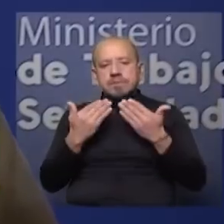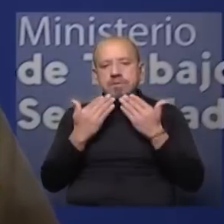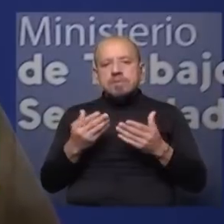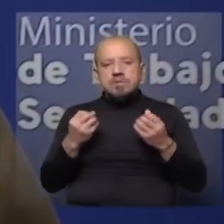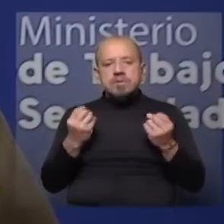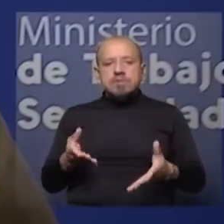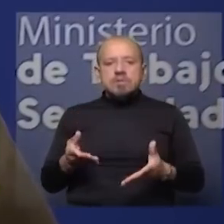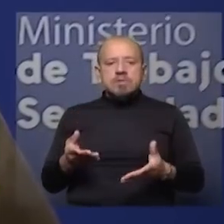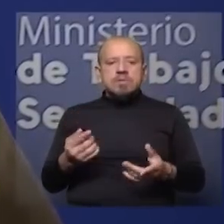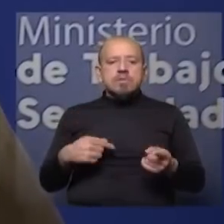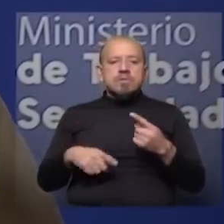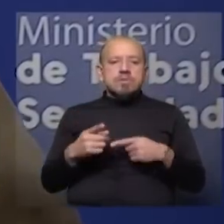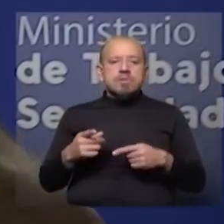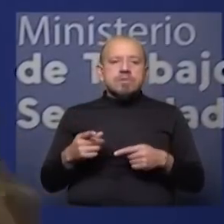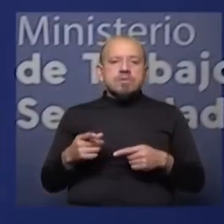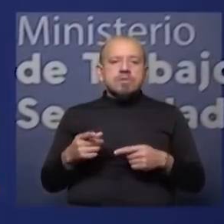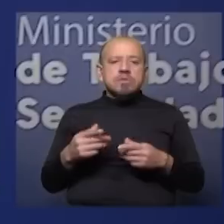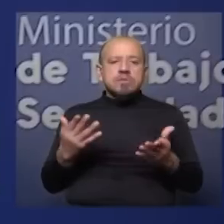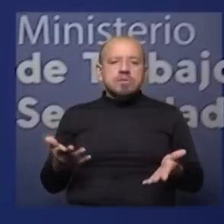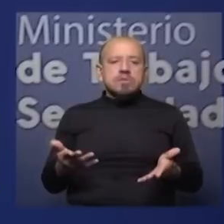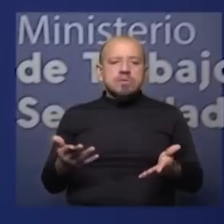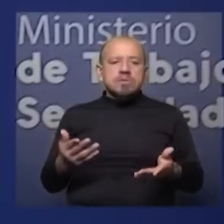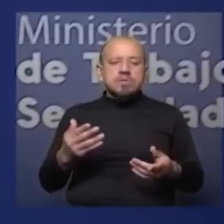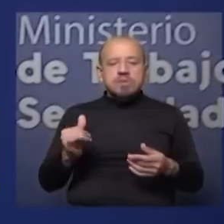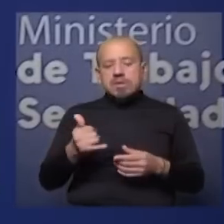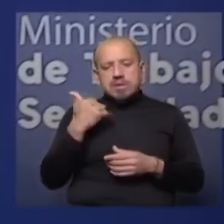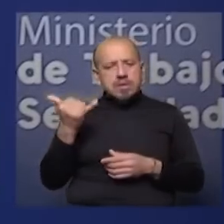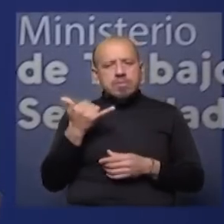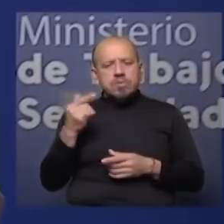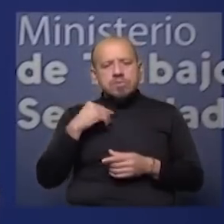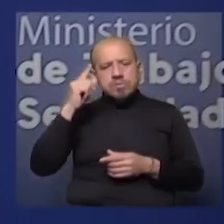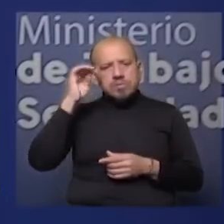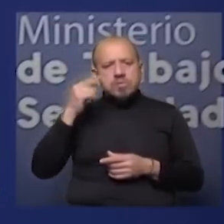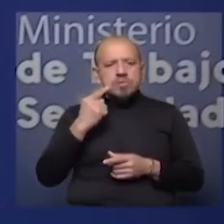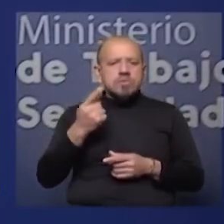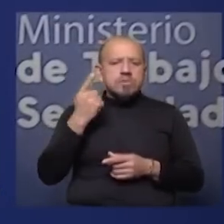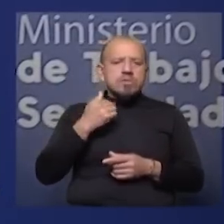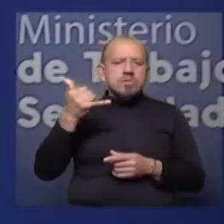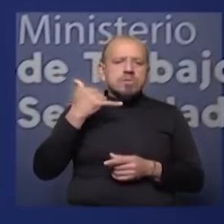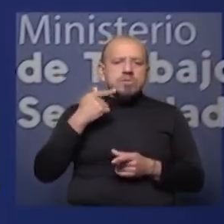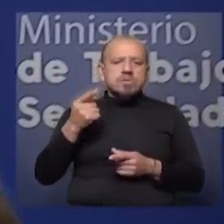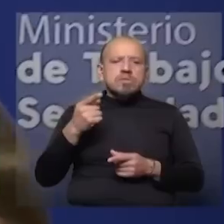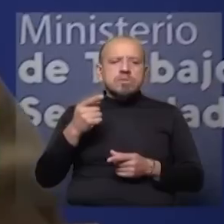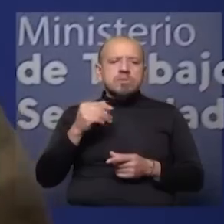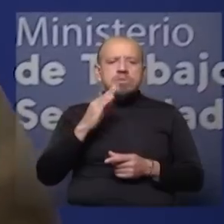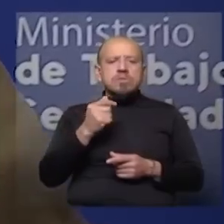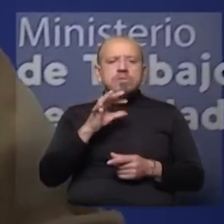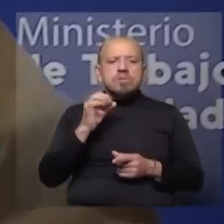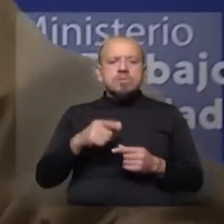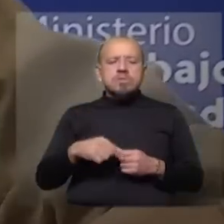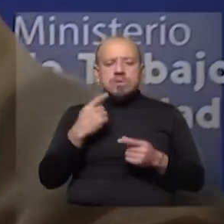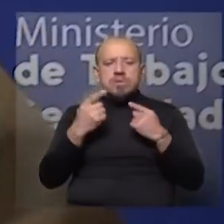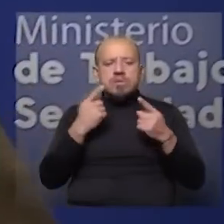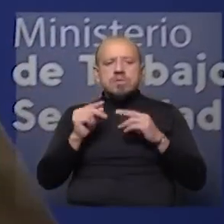nos hayan hecho partícipes desde hace bastante tiempo Recuerdo cuando el primer llamado de Jorge paso para conversar estas